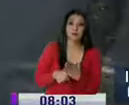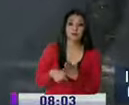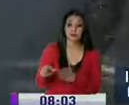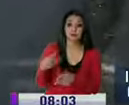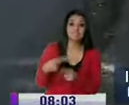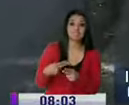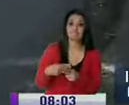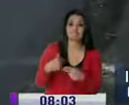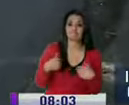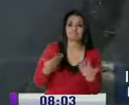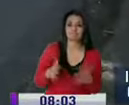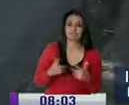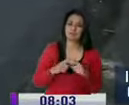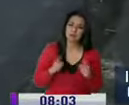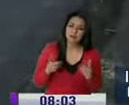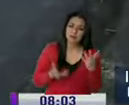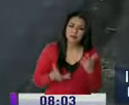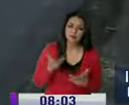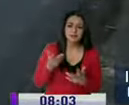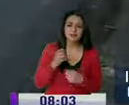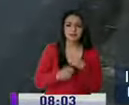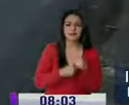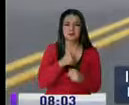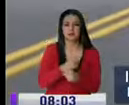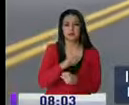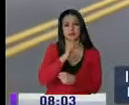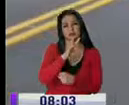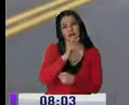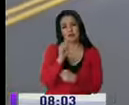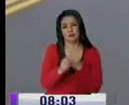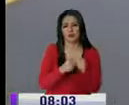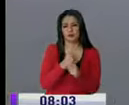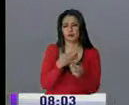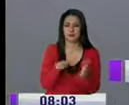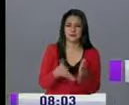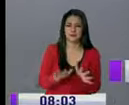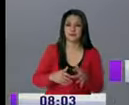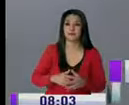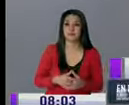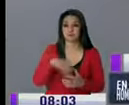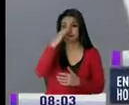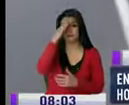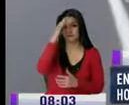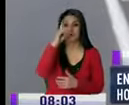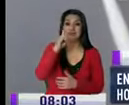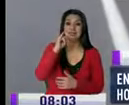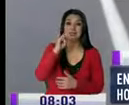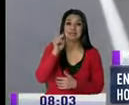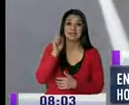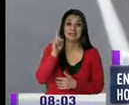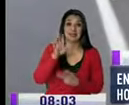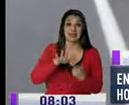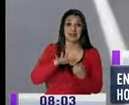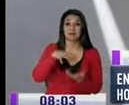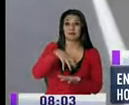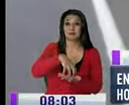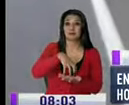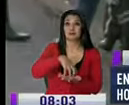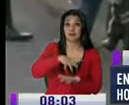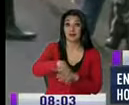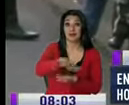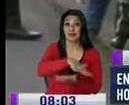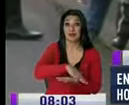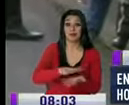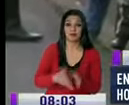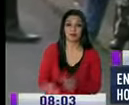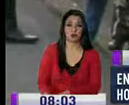trata. Su edad estaría entre los 25 y 30 años. Agentes de la Dinasede Criminalística de Cayambe realizaron el levantamiento del cadáver. Por